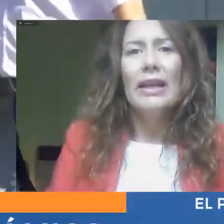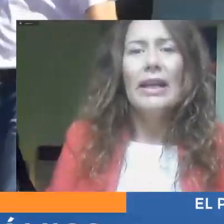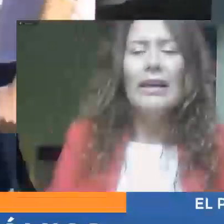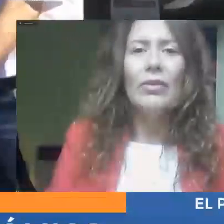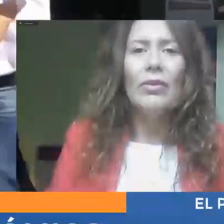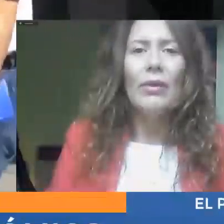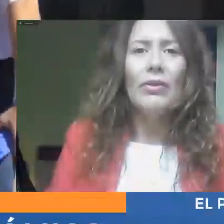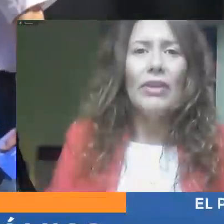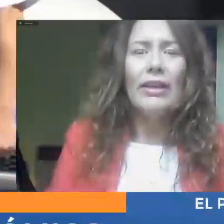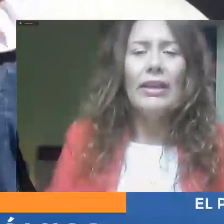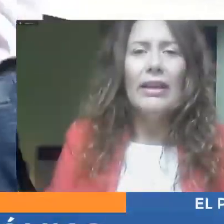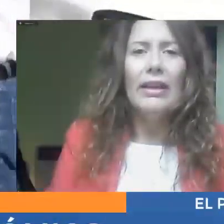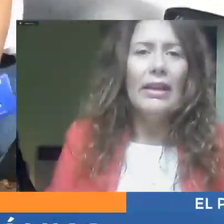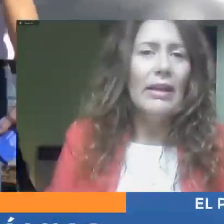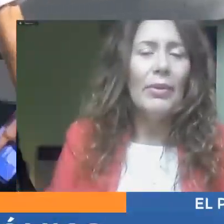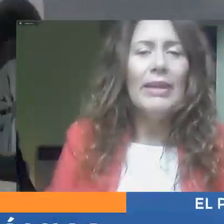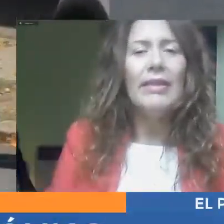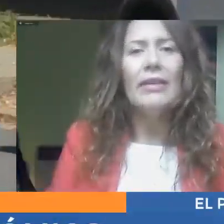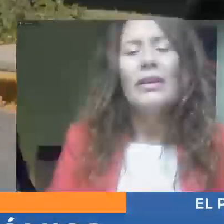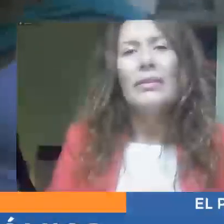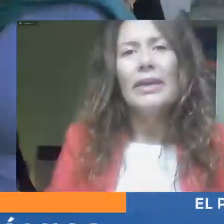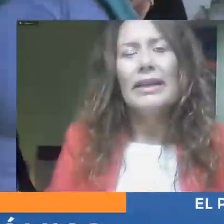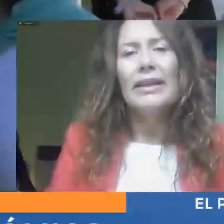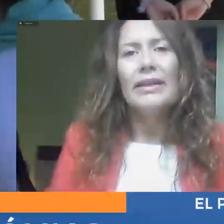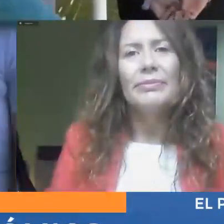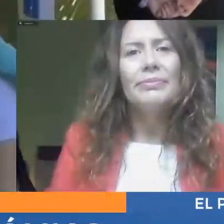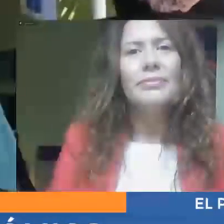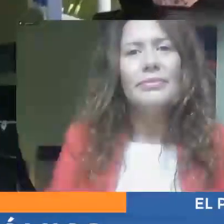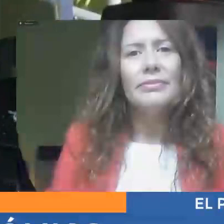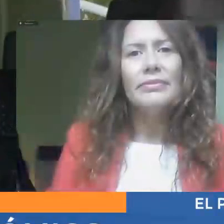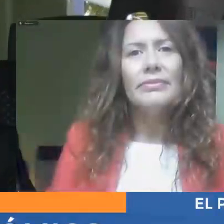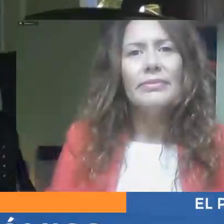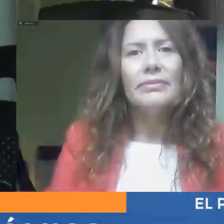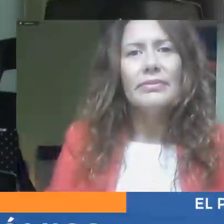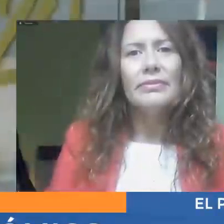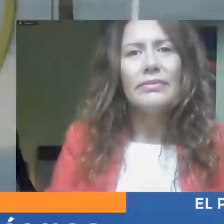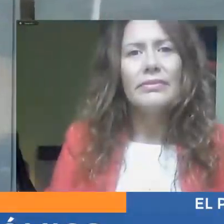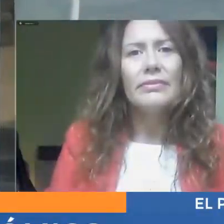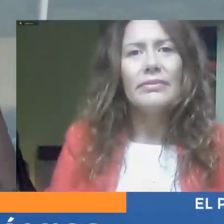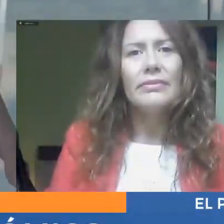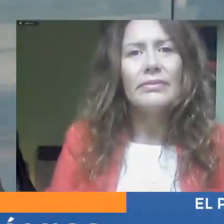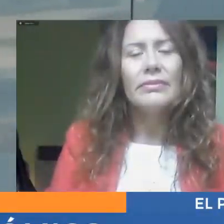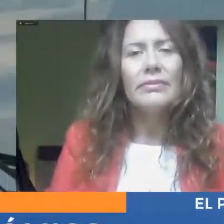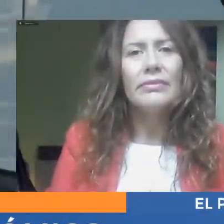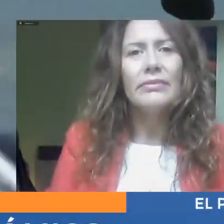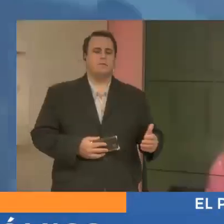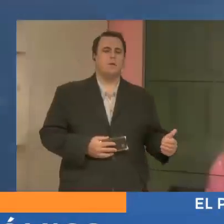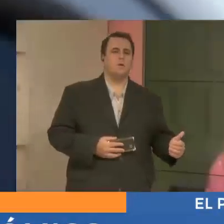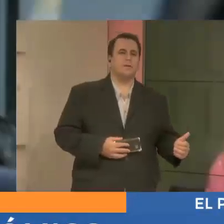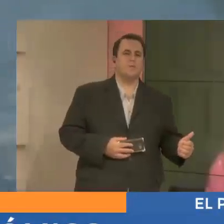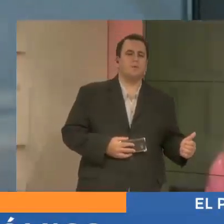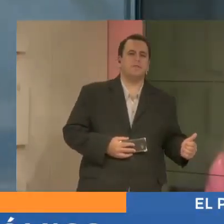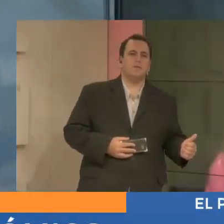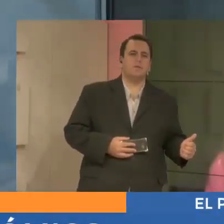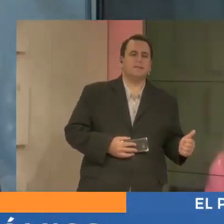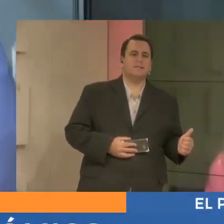más la ciudad de Buenos Aires y la provincia, más que nada. ¿Cómo ves ahora? Porque Ciudad de Buenos